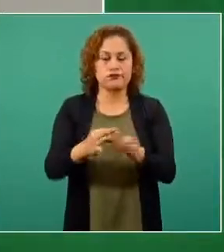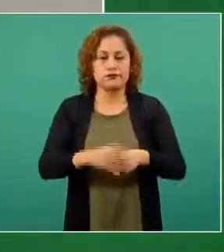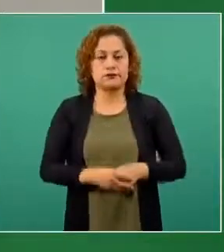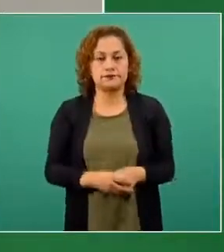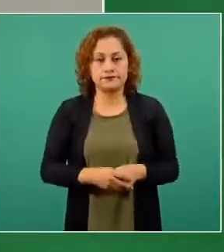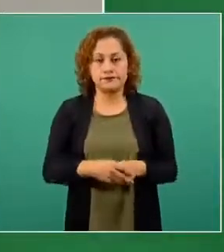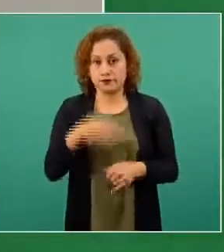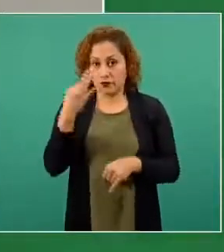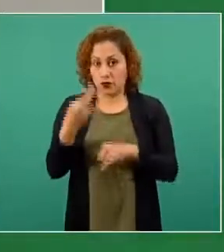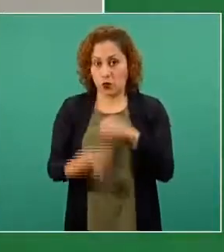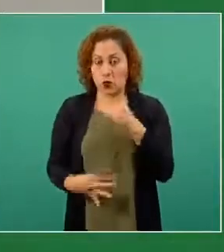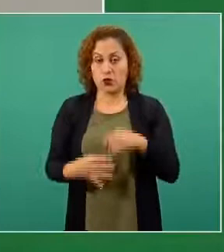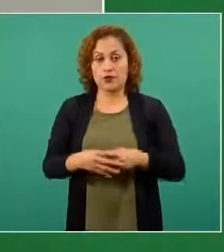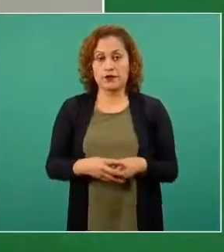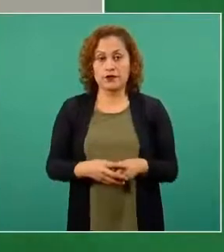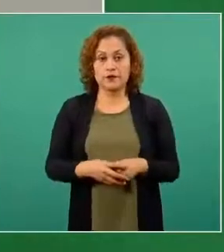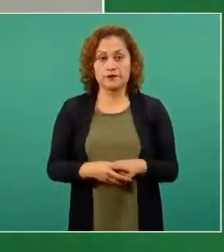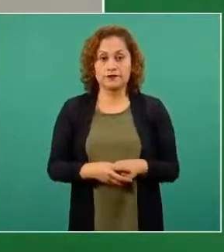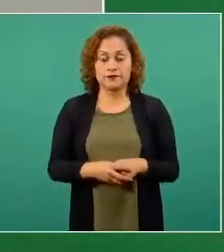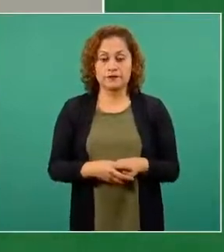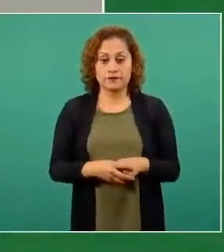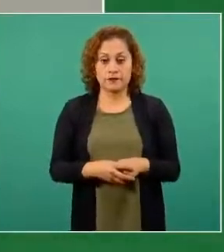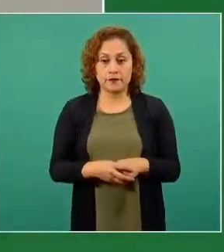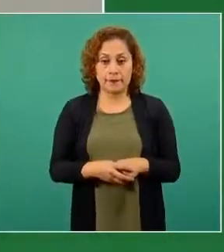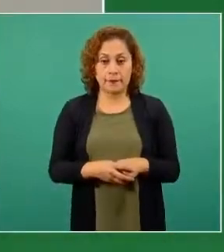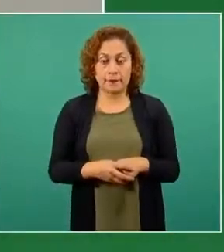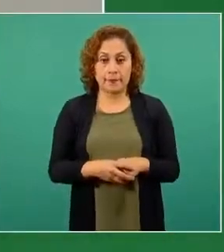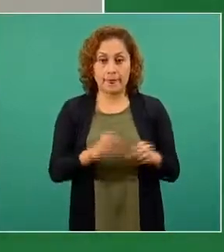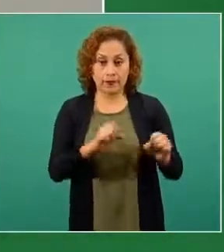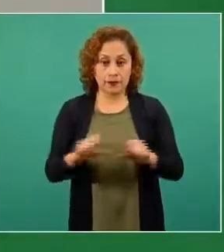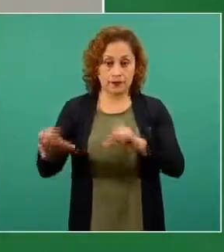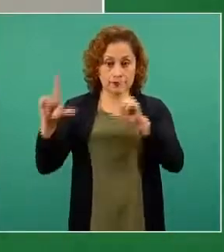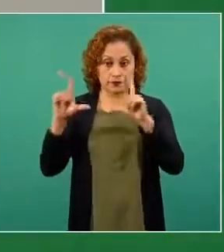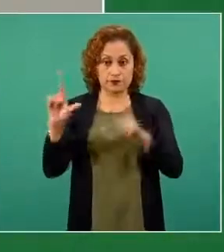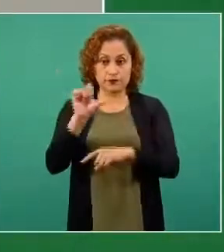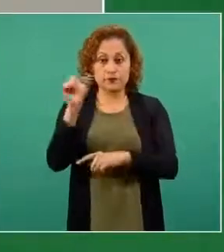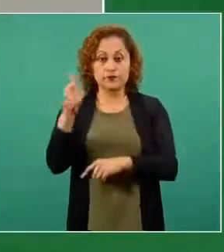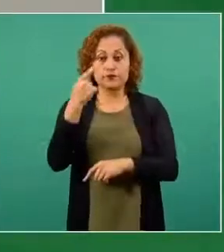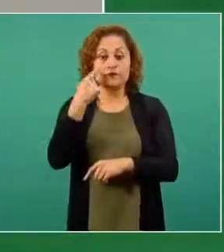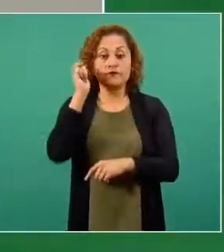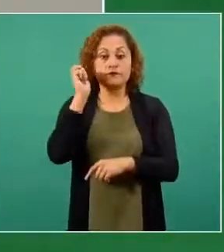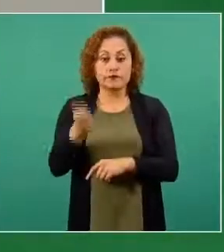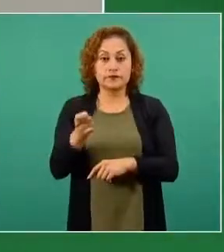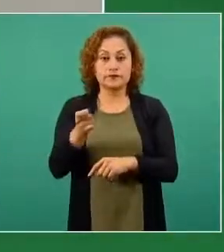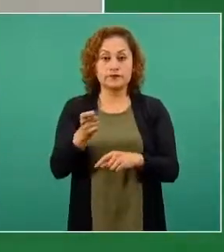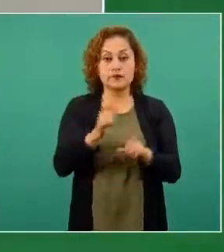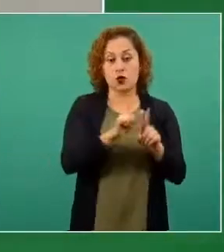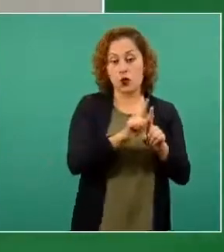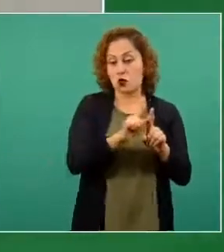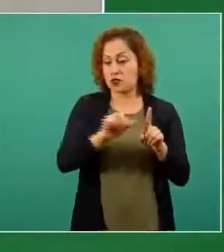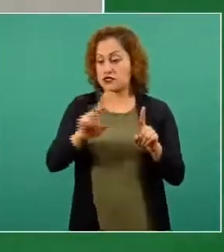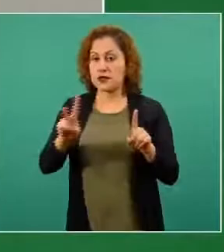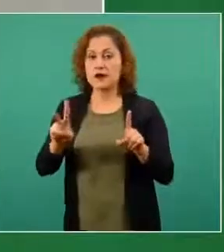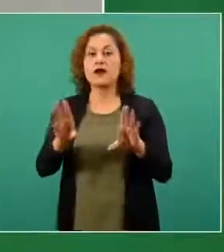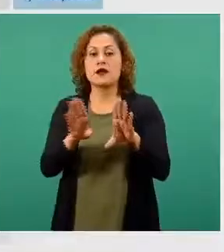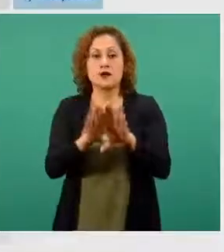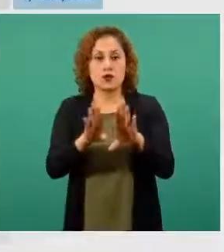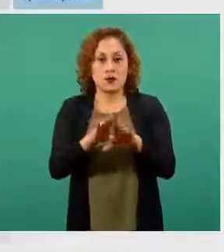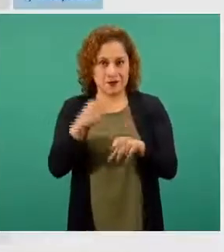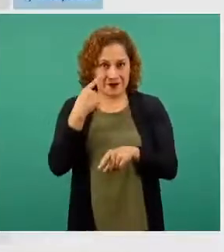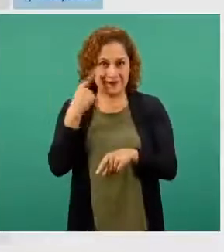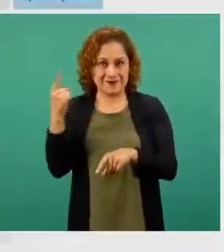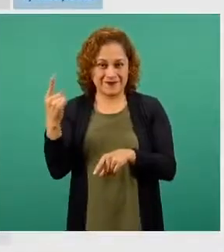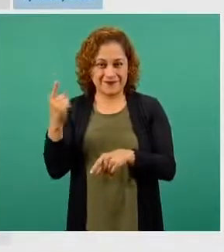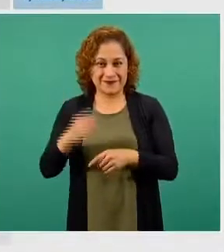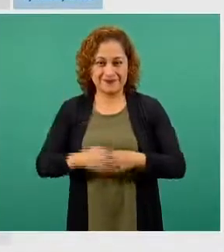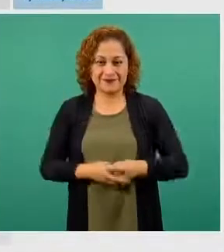si pasamos a la siguiente diapositiva, pues vamos a ver cómo nos fue en la semana. Si recuerdan, esta diapositiva abrió la